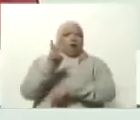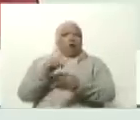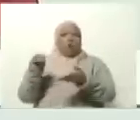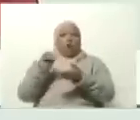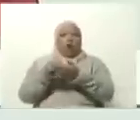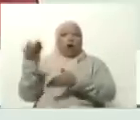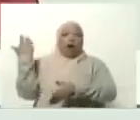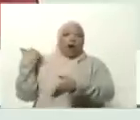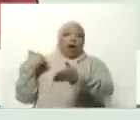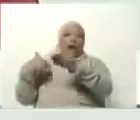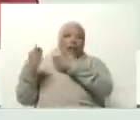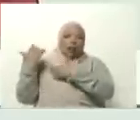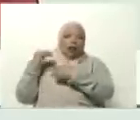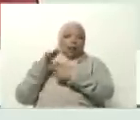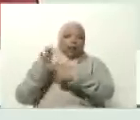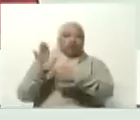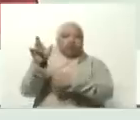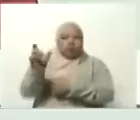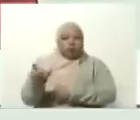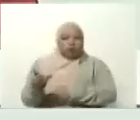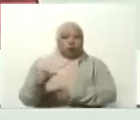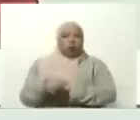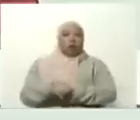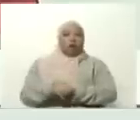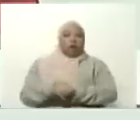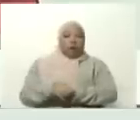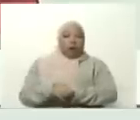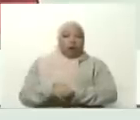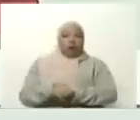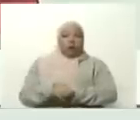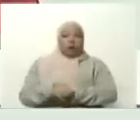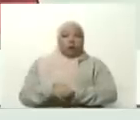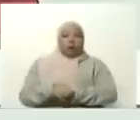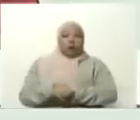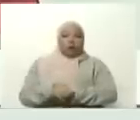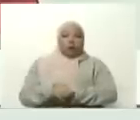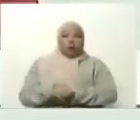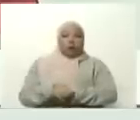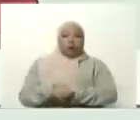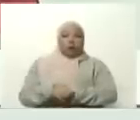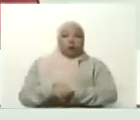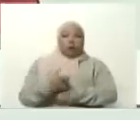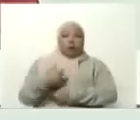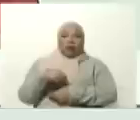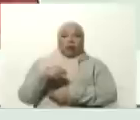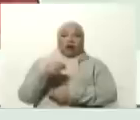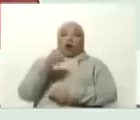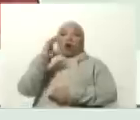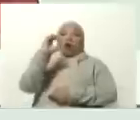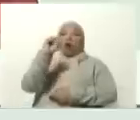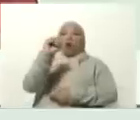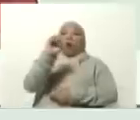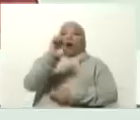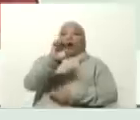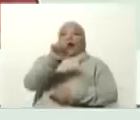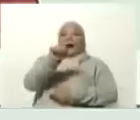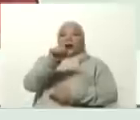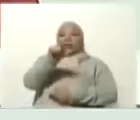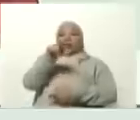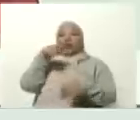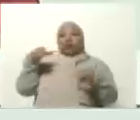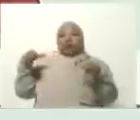modelo representativo. Lo dicen, en la OEA lo expresan, que Venezuela